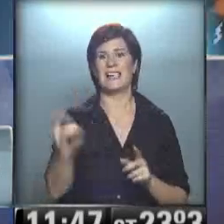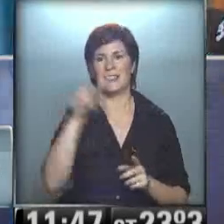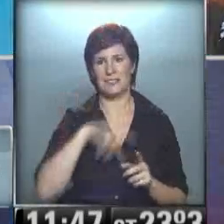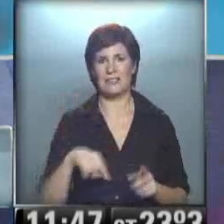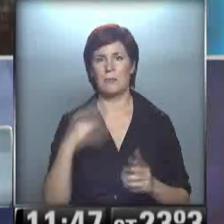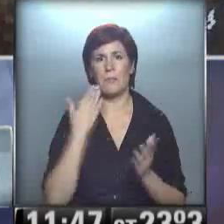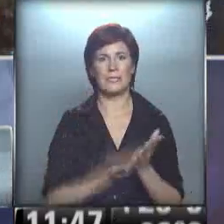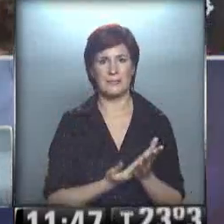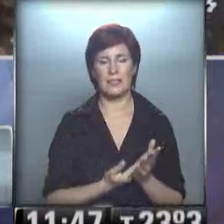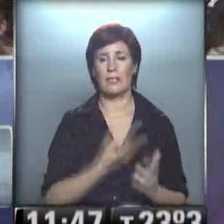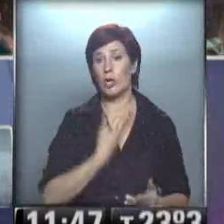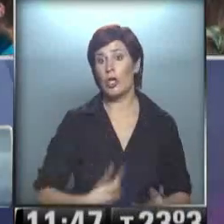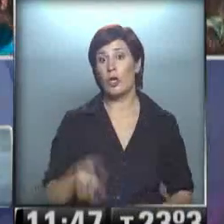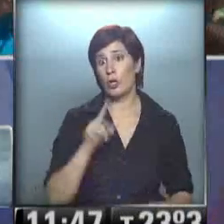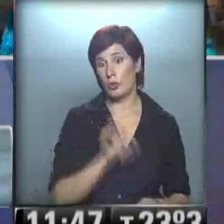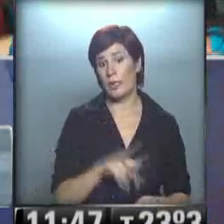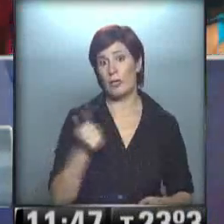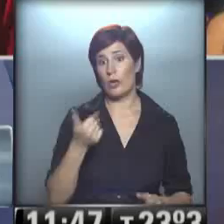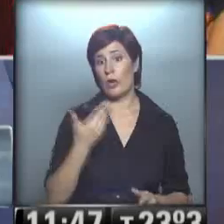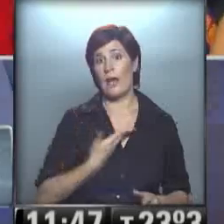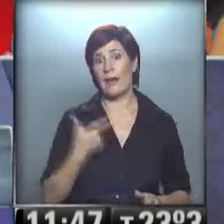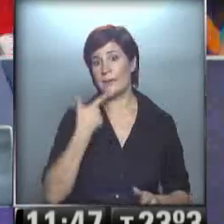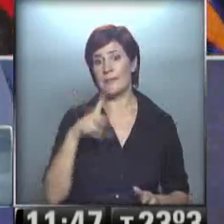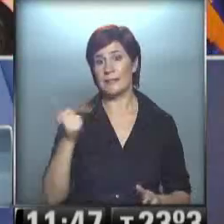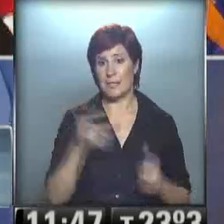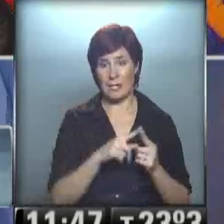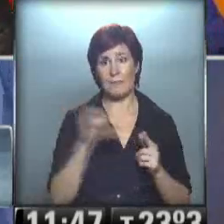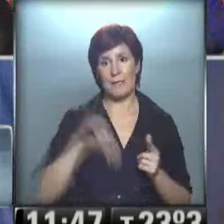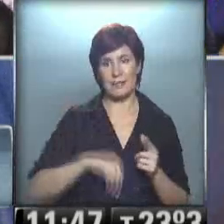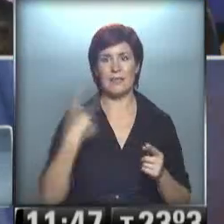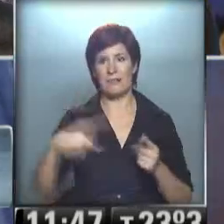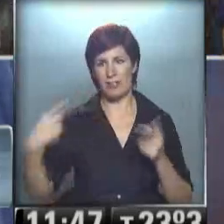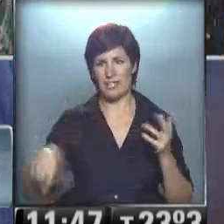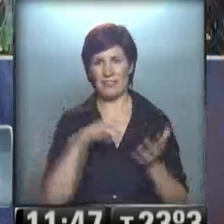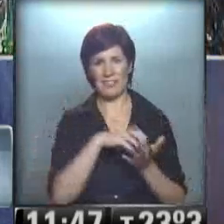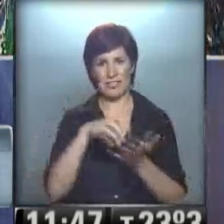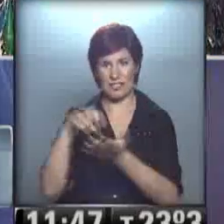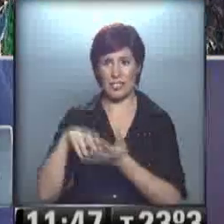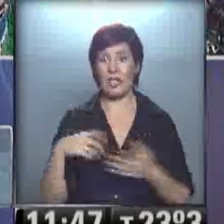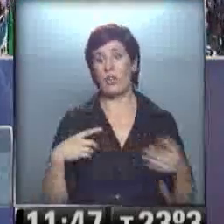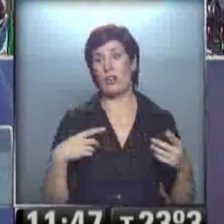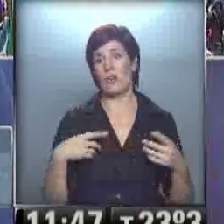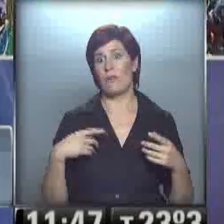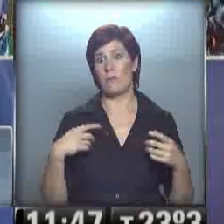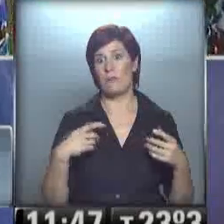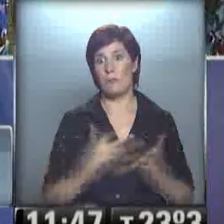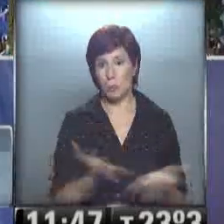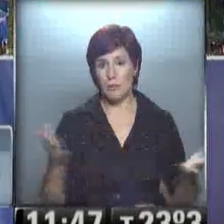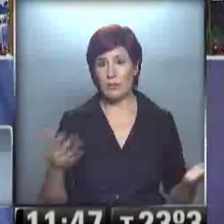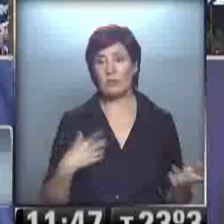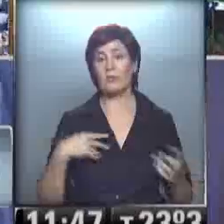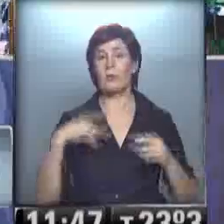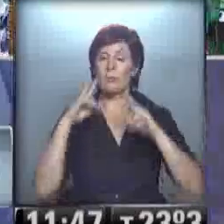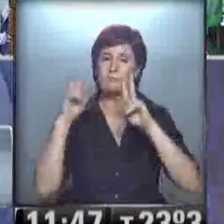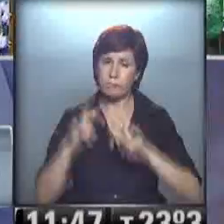el Estado argentino, no solamente desde el AFCA, sino articulado con distintos organismos públicos, revisar estrictamente que quienes sean los futuros compradores